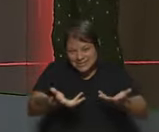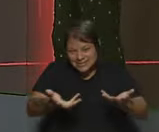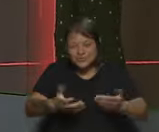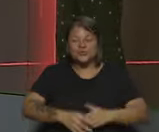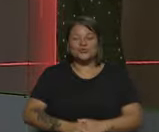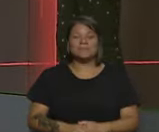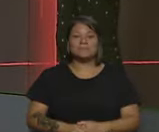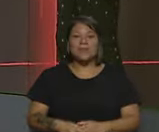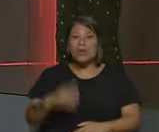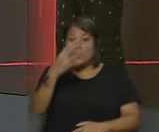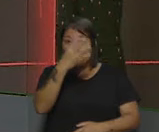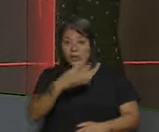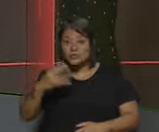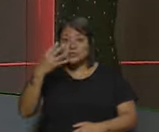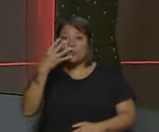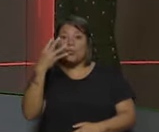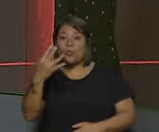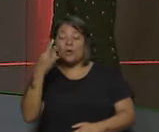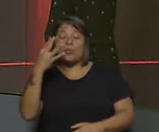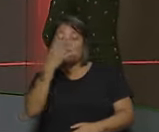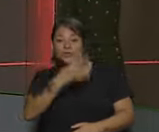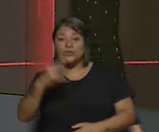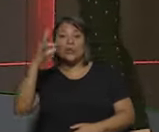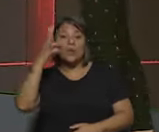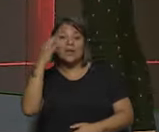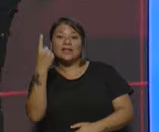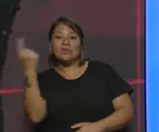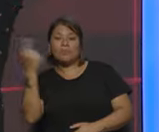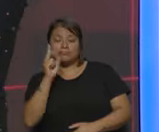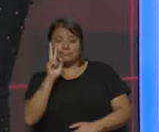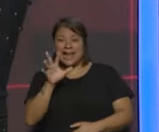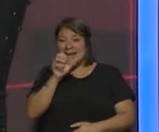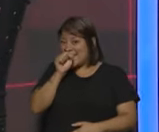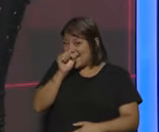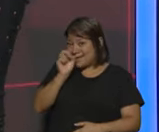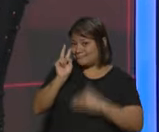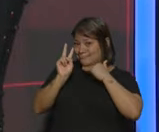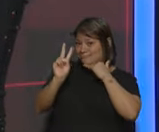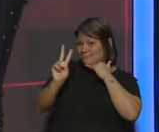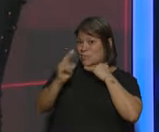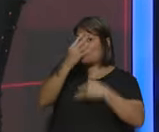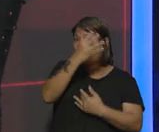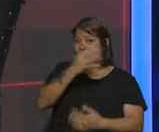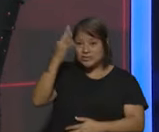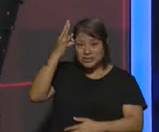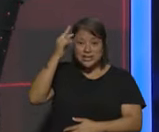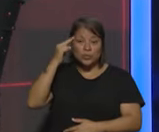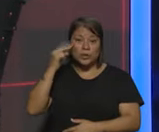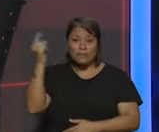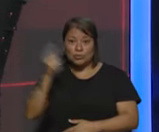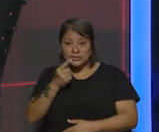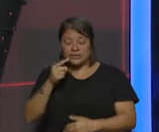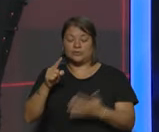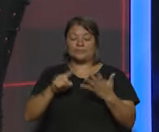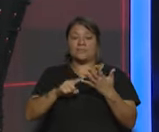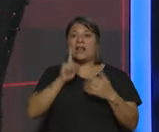muchos casos 441 por. fíjate las naranjas 439 la fruta que más se